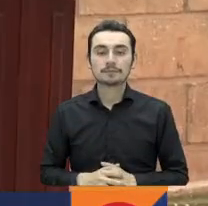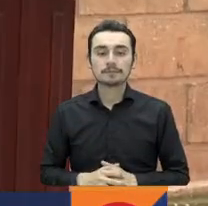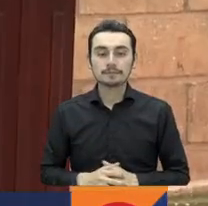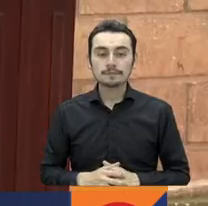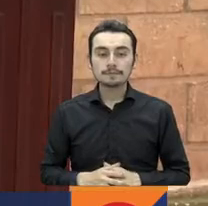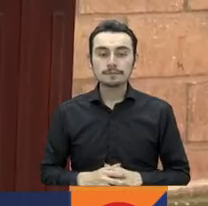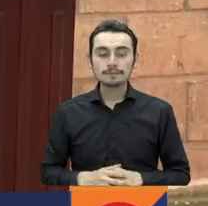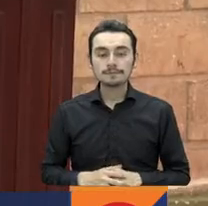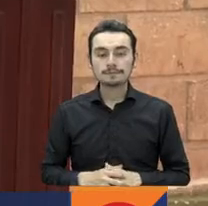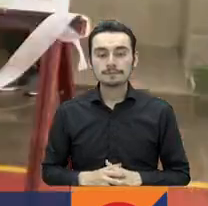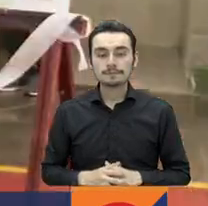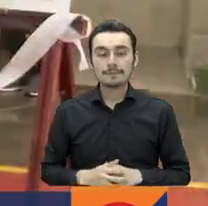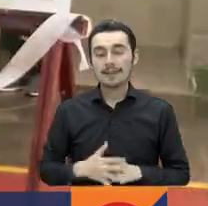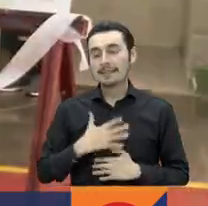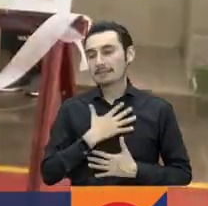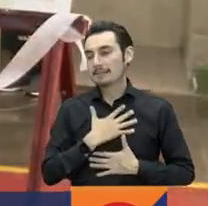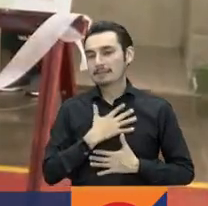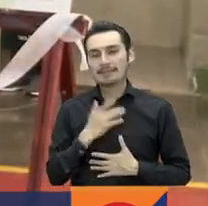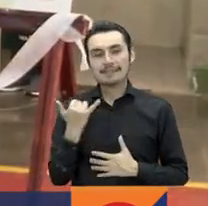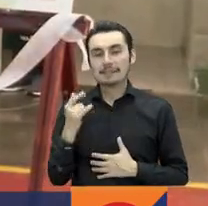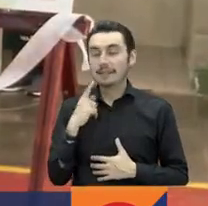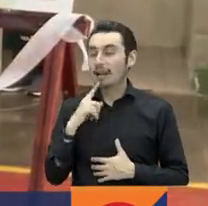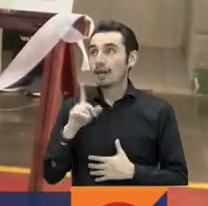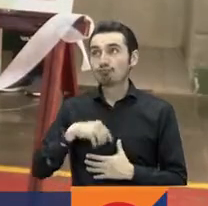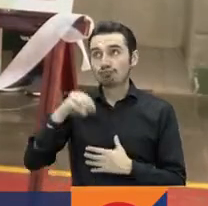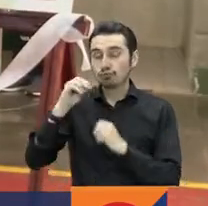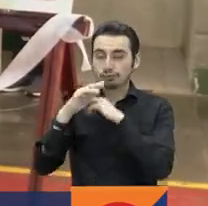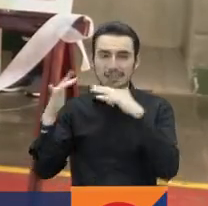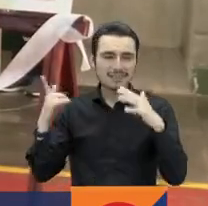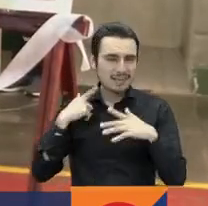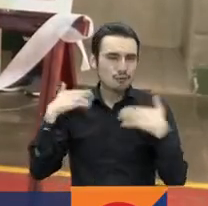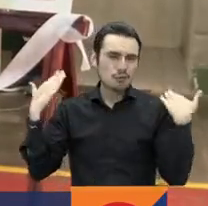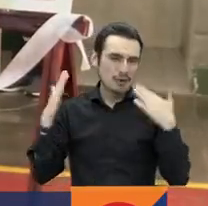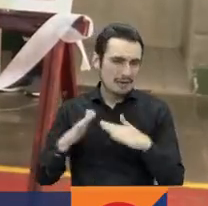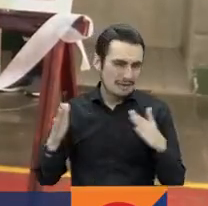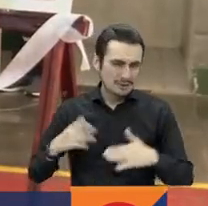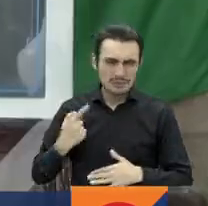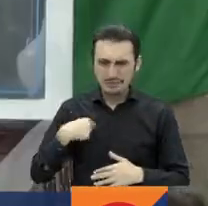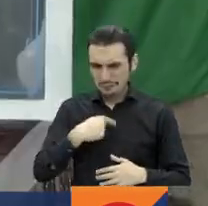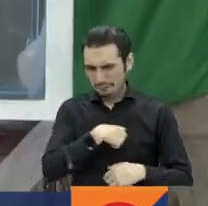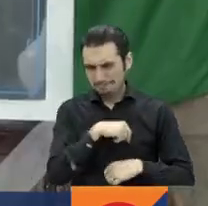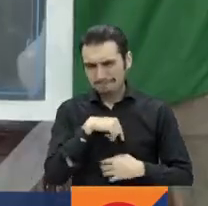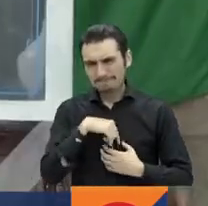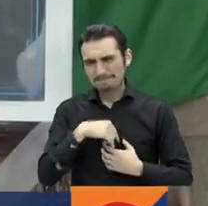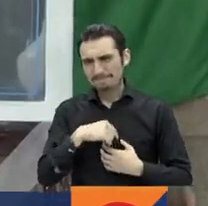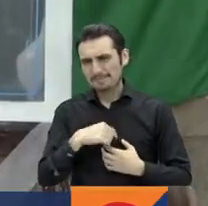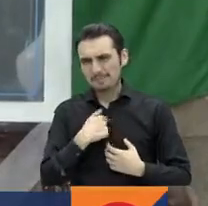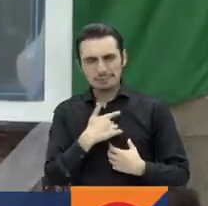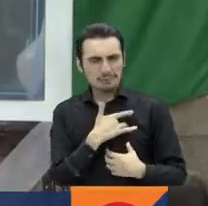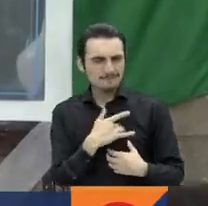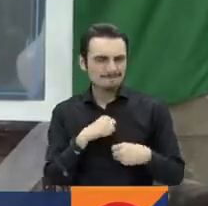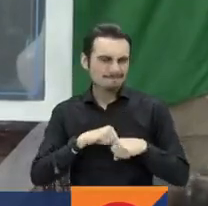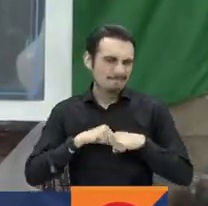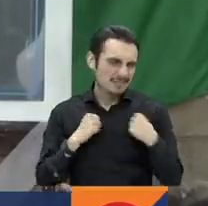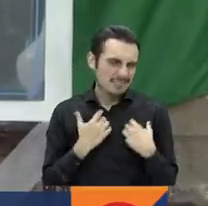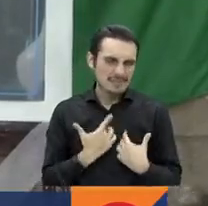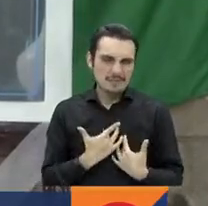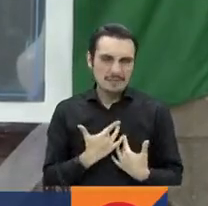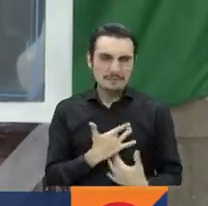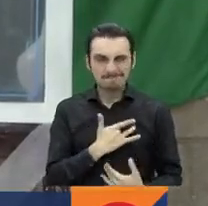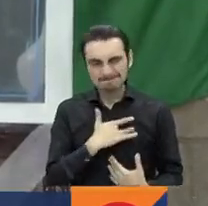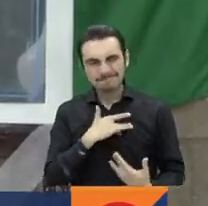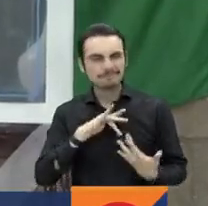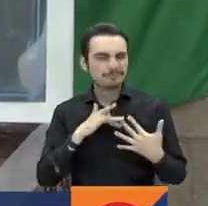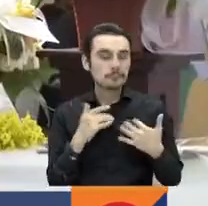Lastimosamente se nos fue un angelito para el cielo, con el dolor del alma, mi tía muy destrozada, pidiéndole